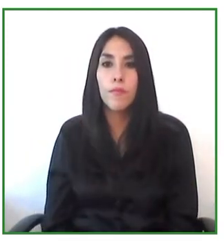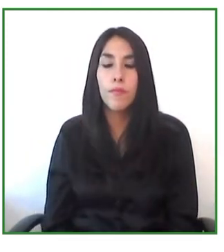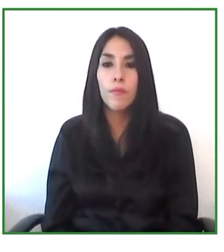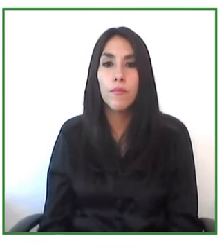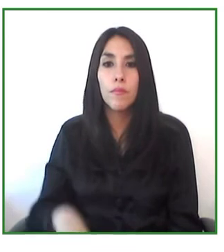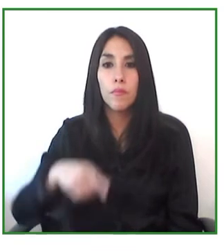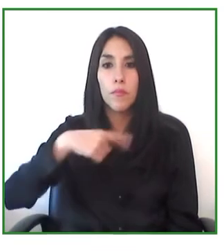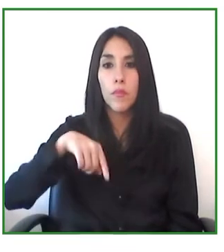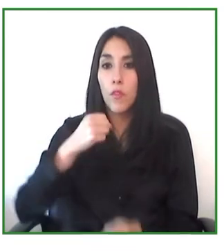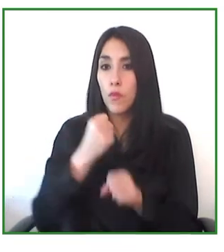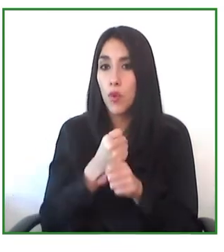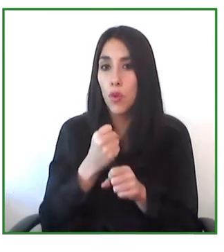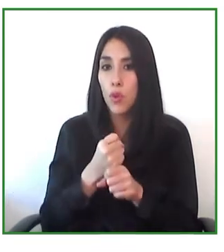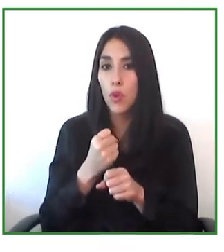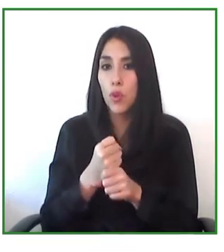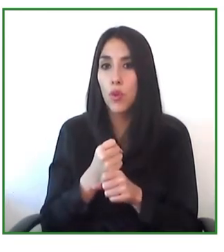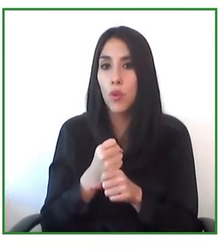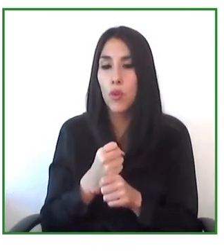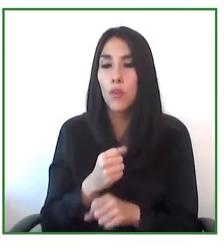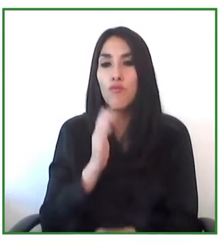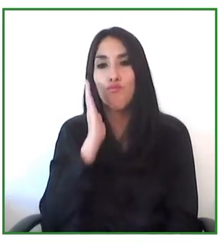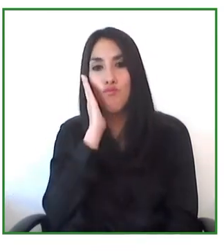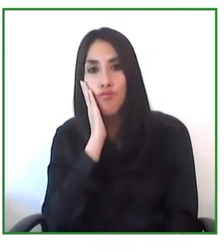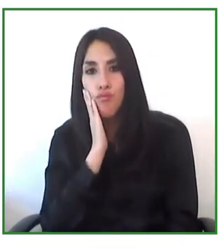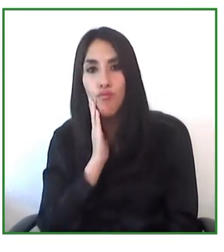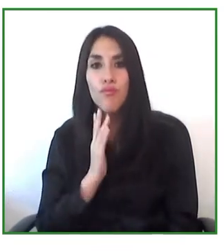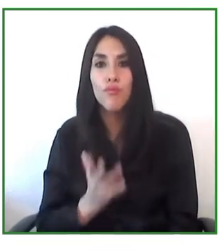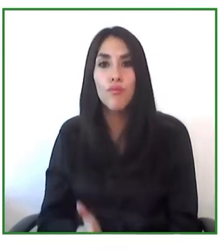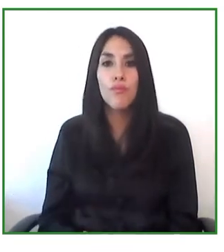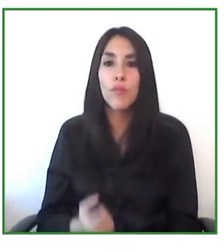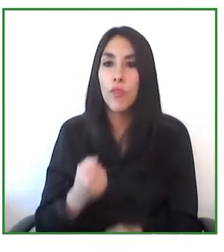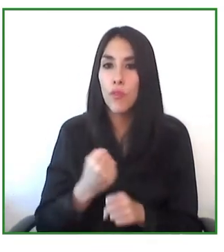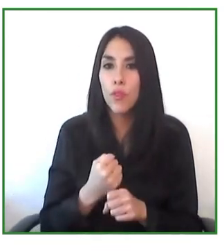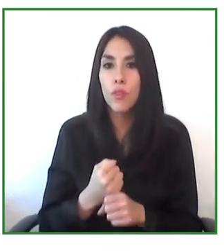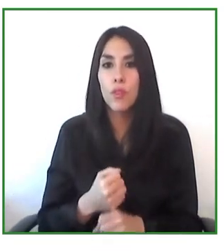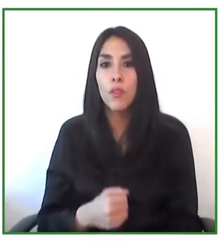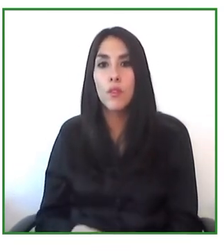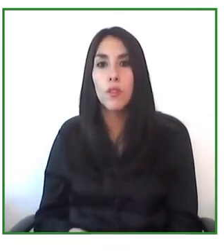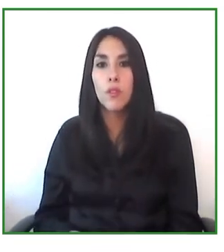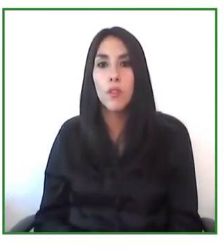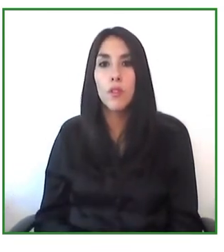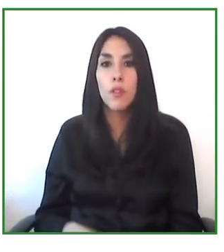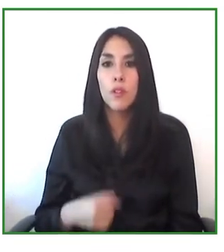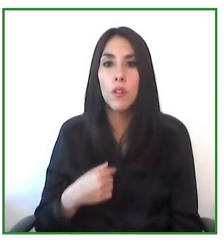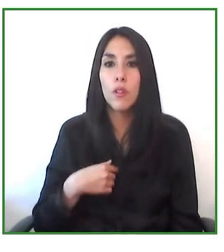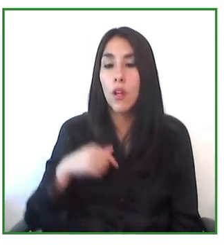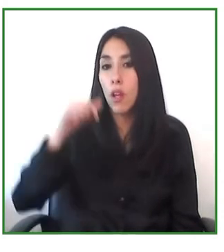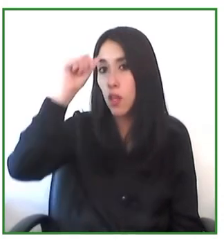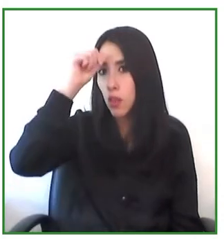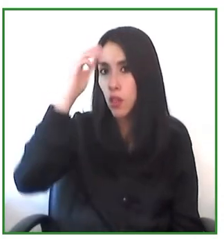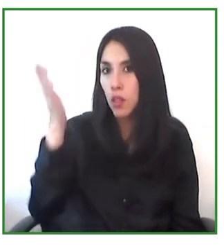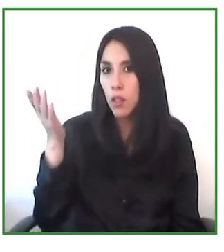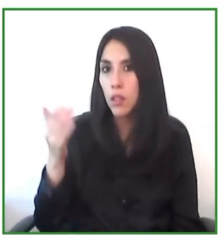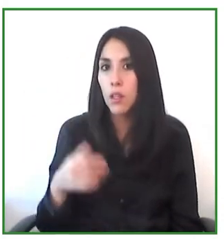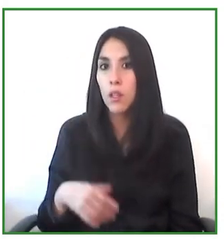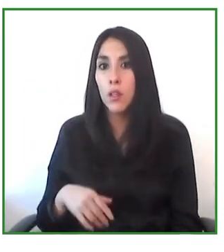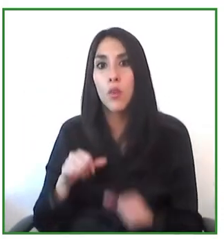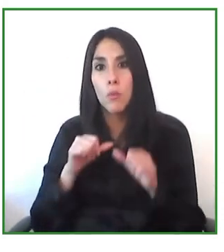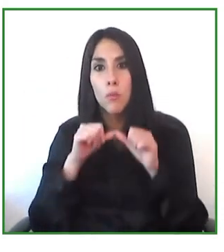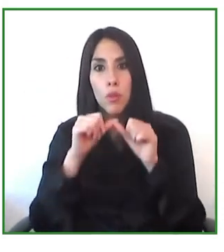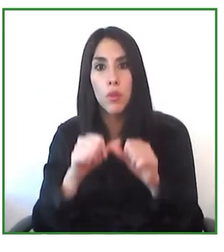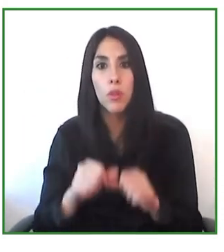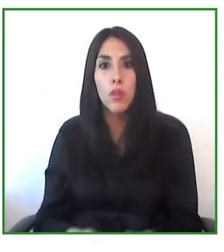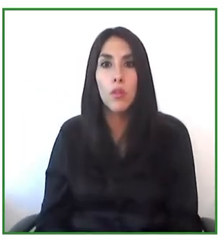este proyecto y trabajando con Enable India para sostener esta relación a largo plazo y poder tornarla productiva para todos